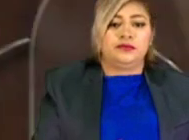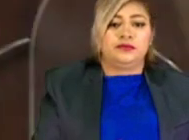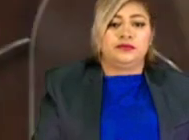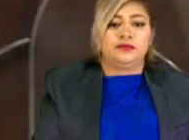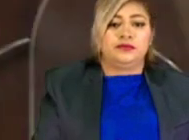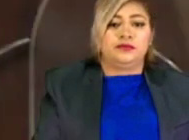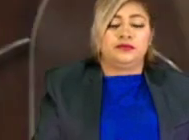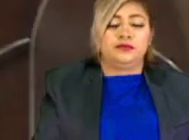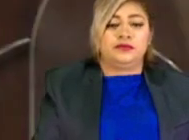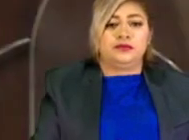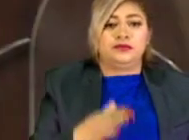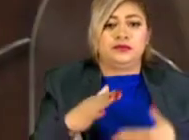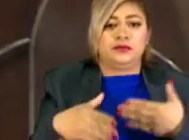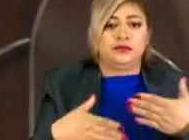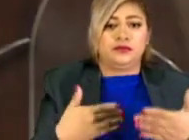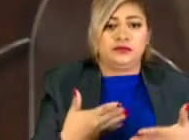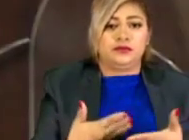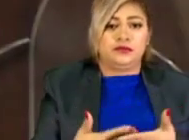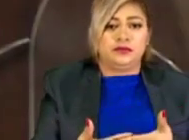Señoras y señores,